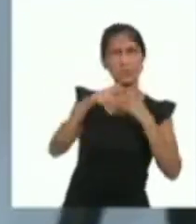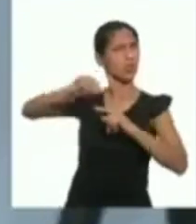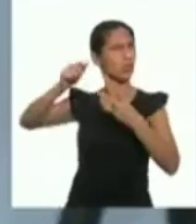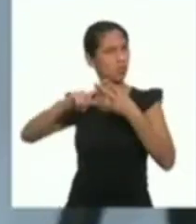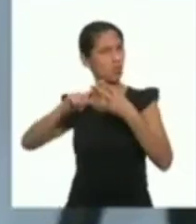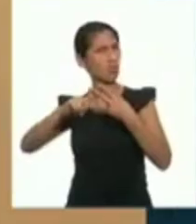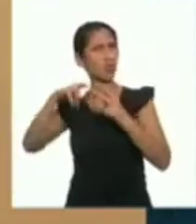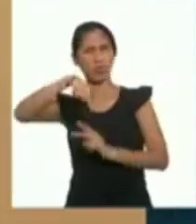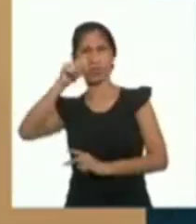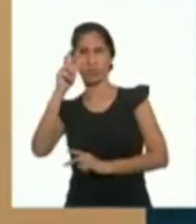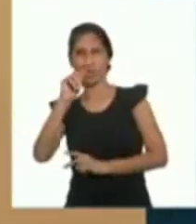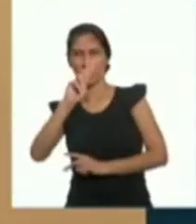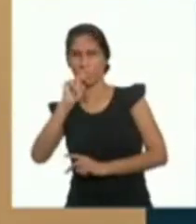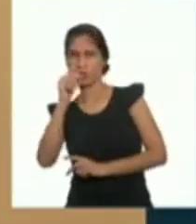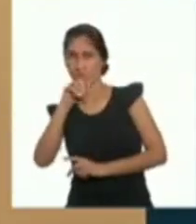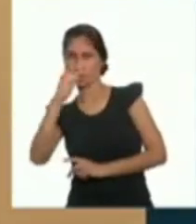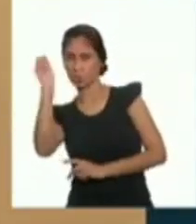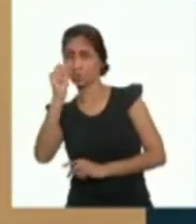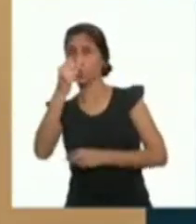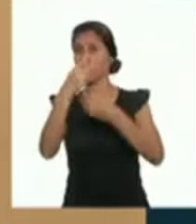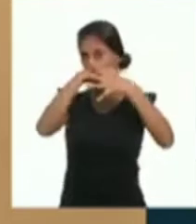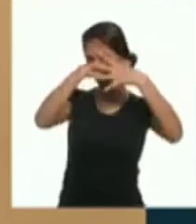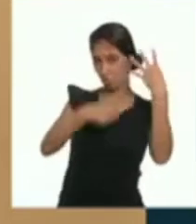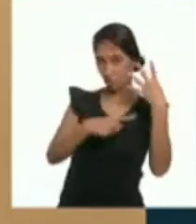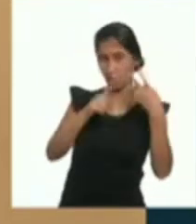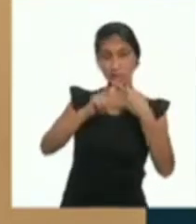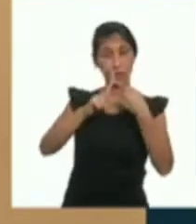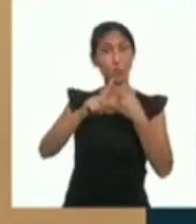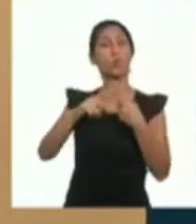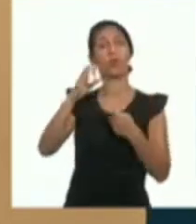planos narrativos? Son 4 y se llaman plano